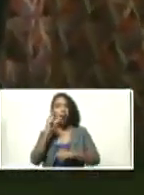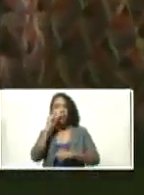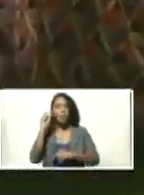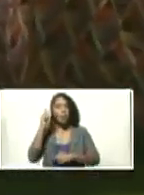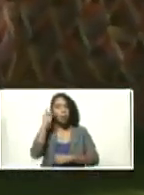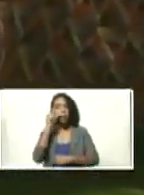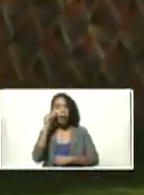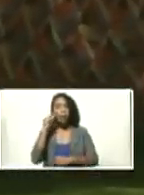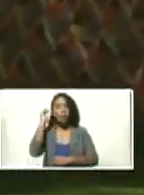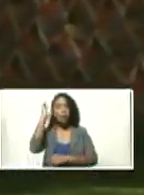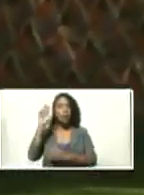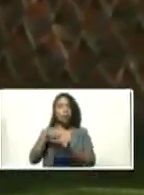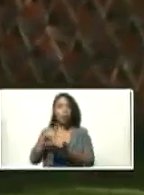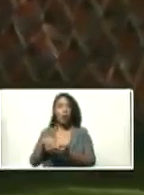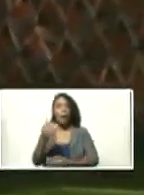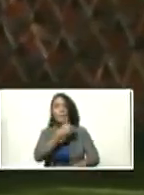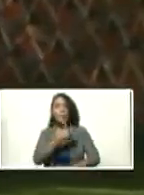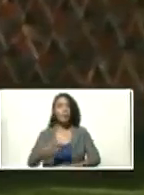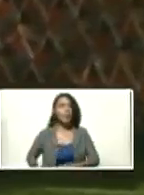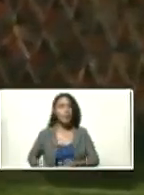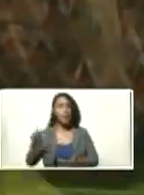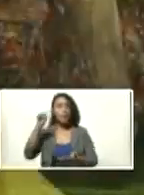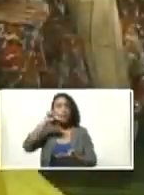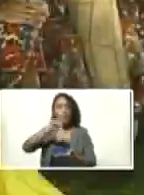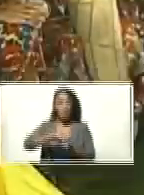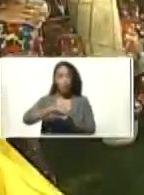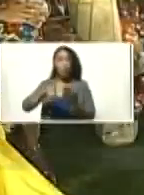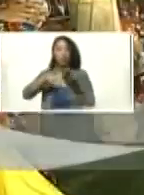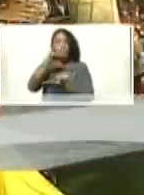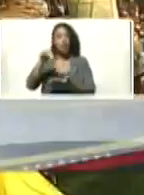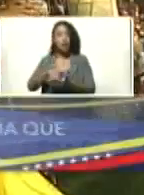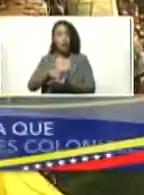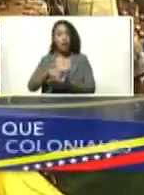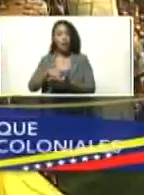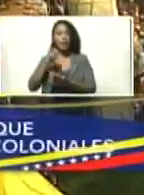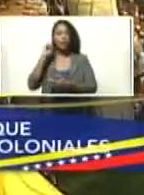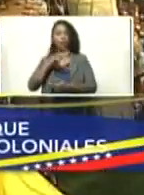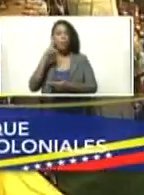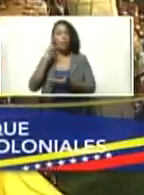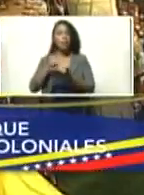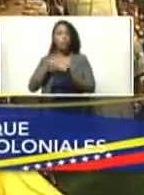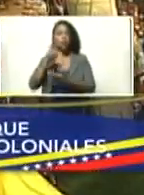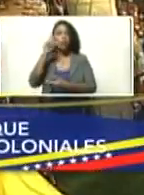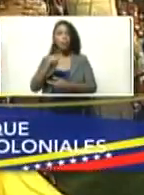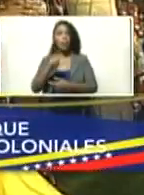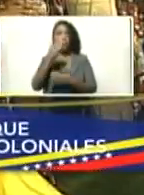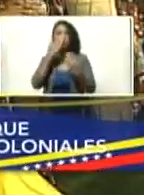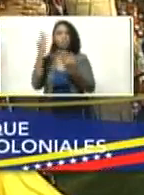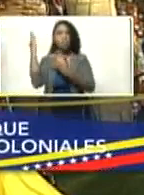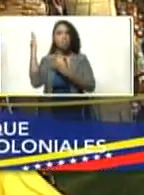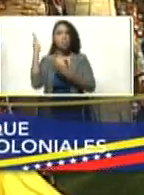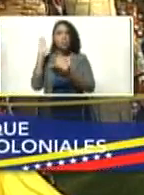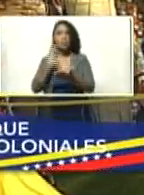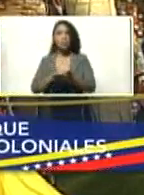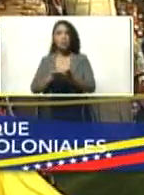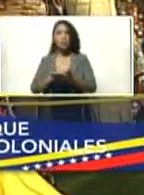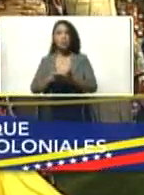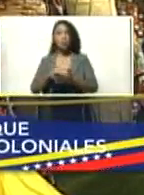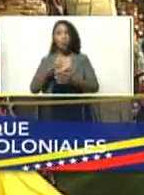Torres, presidente del Centro Nacional de la Historia, presente. Buena pinta se puso Alexander,